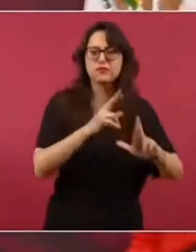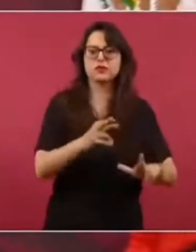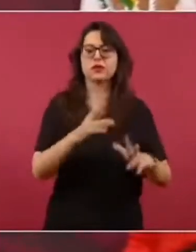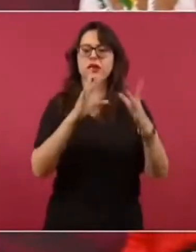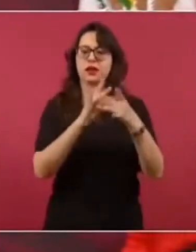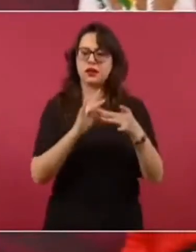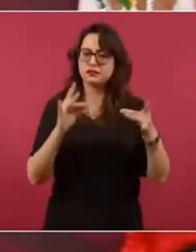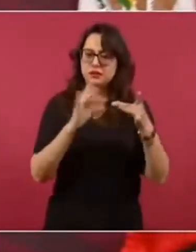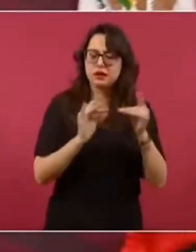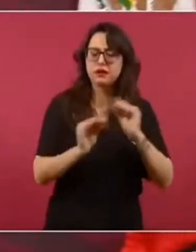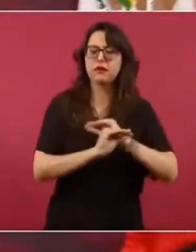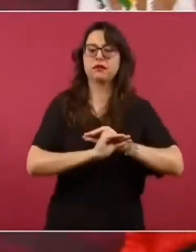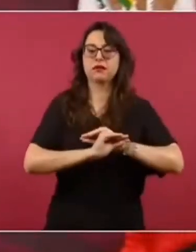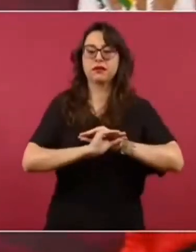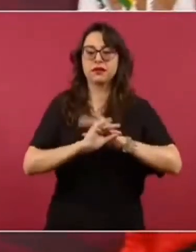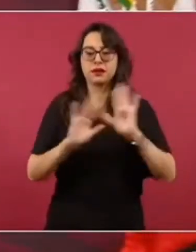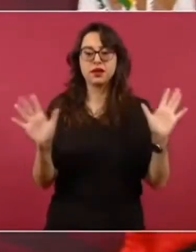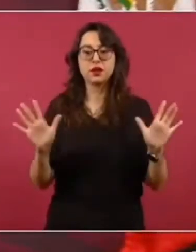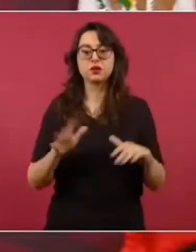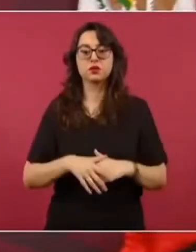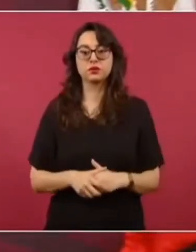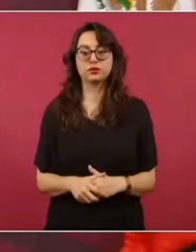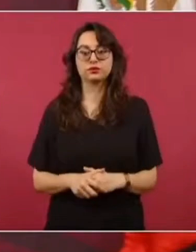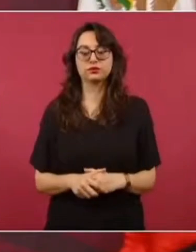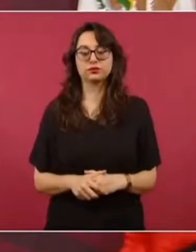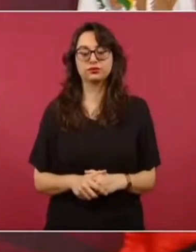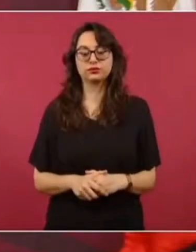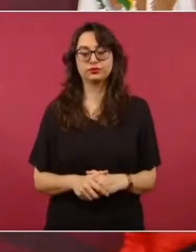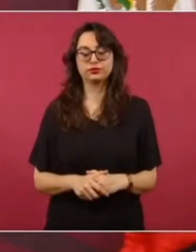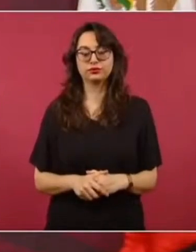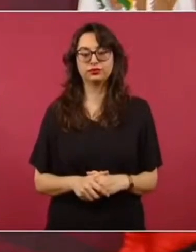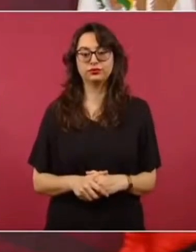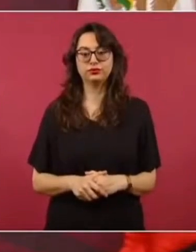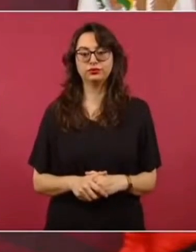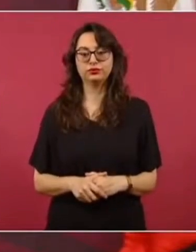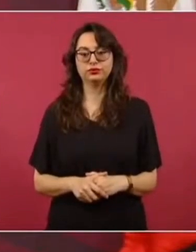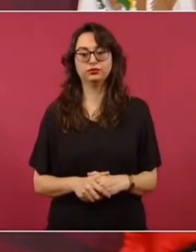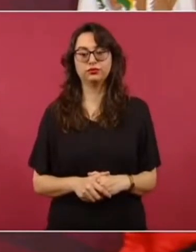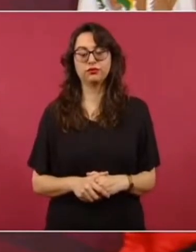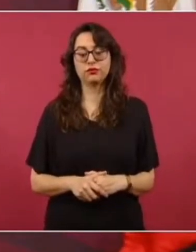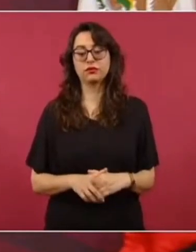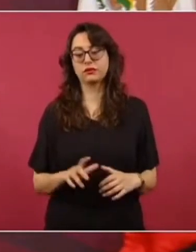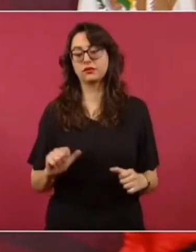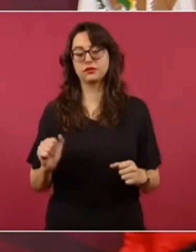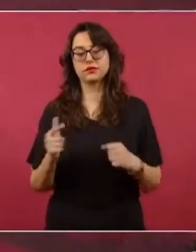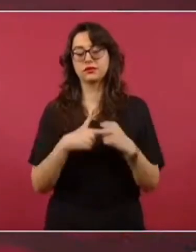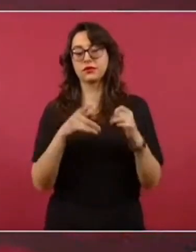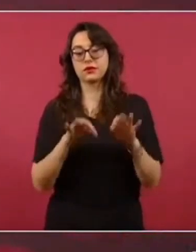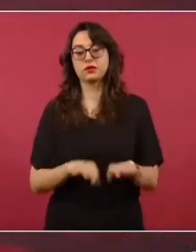Hay algo que debemos de tener presente: